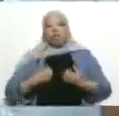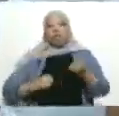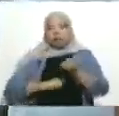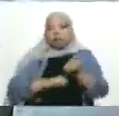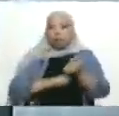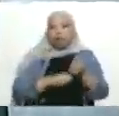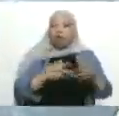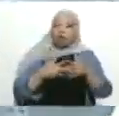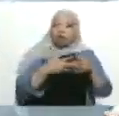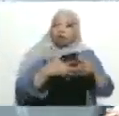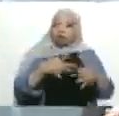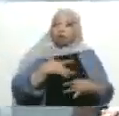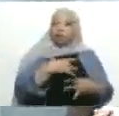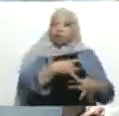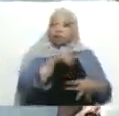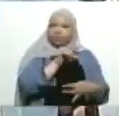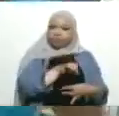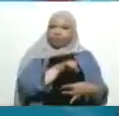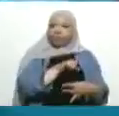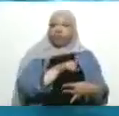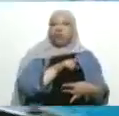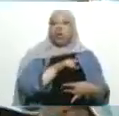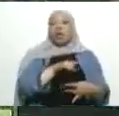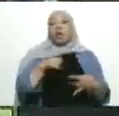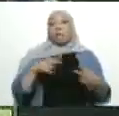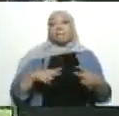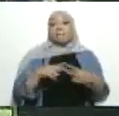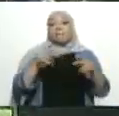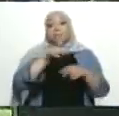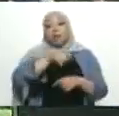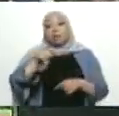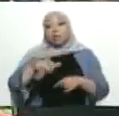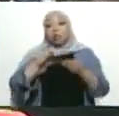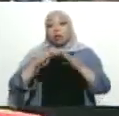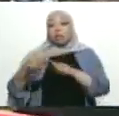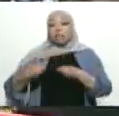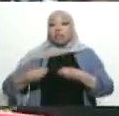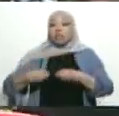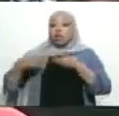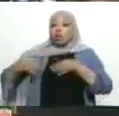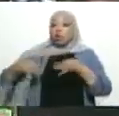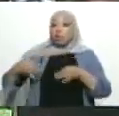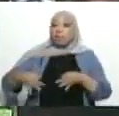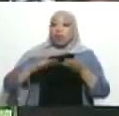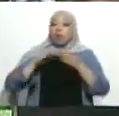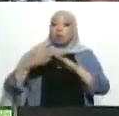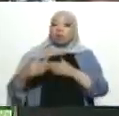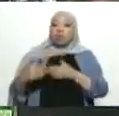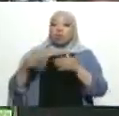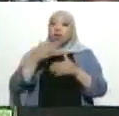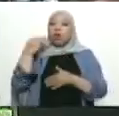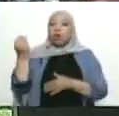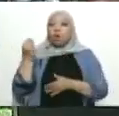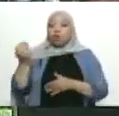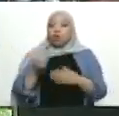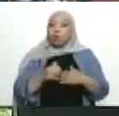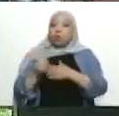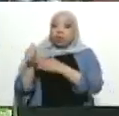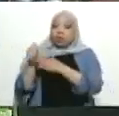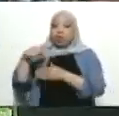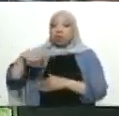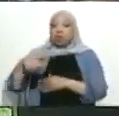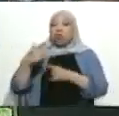Y se toparon nada más y nada menos que con los comuneros, con las mujeres, con el pueblo organizado, con la juventud heroica, que así como